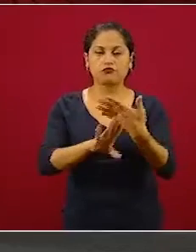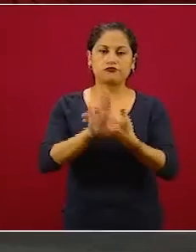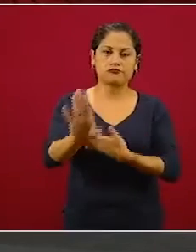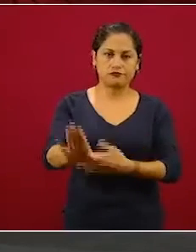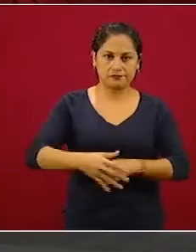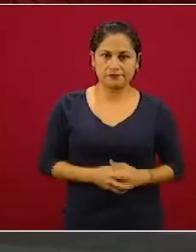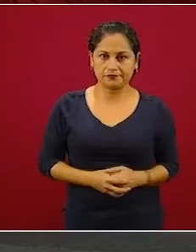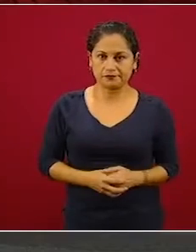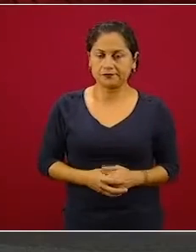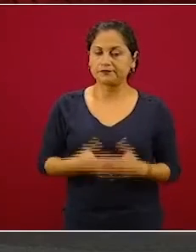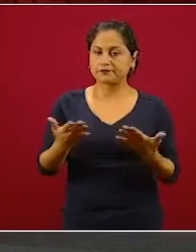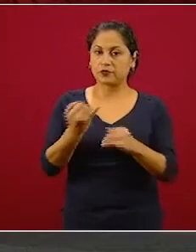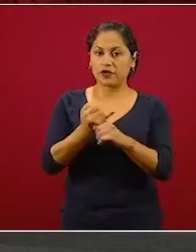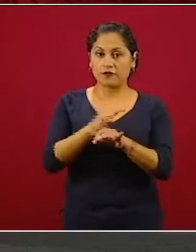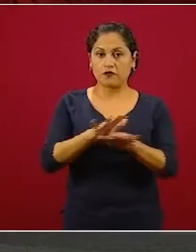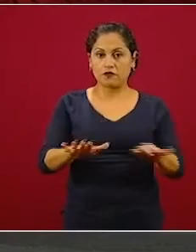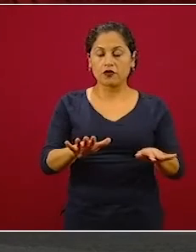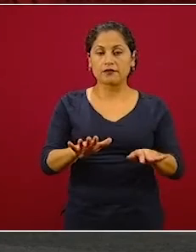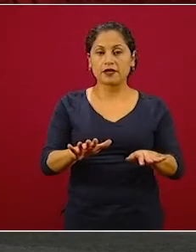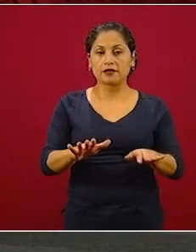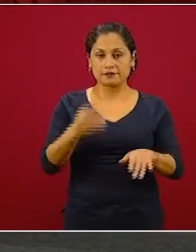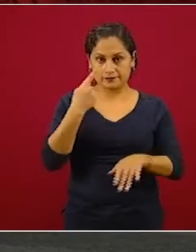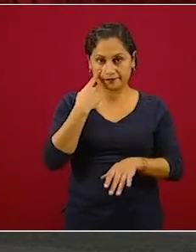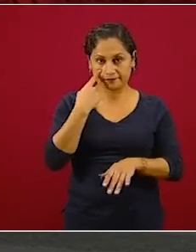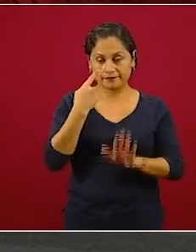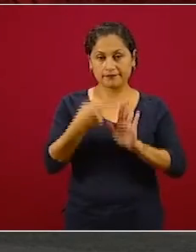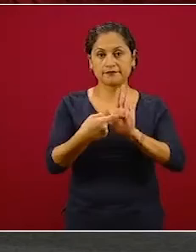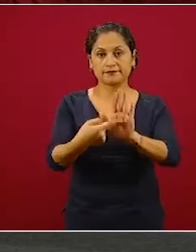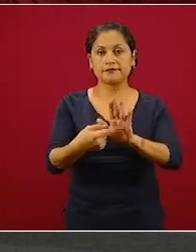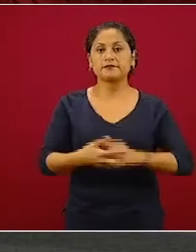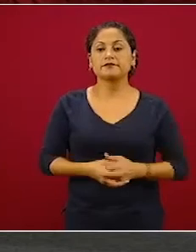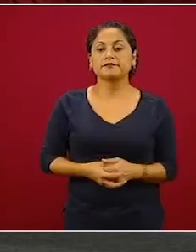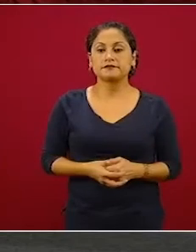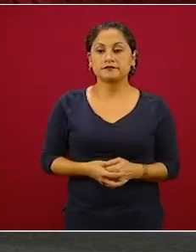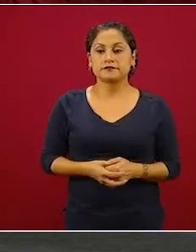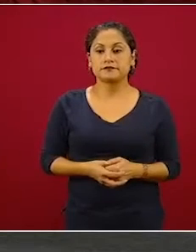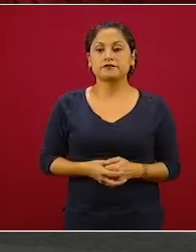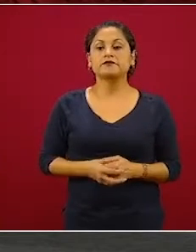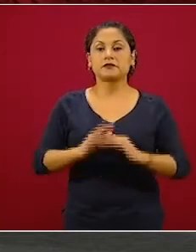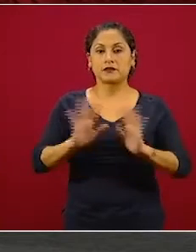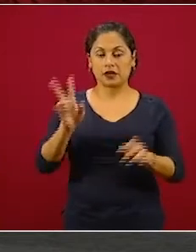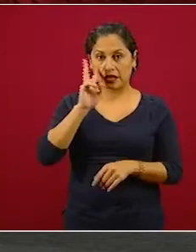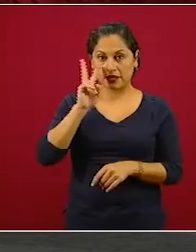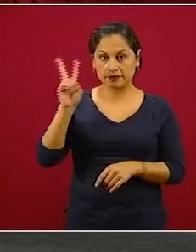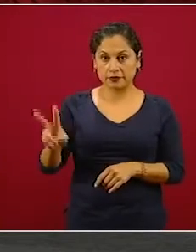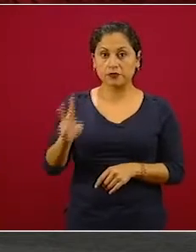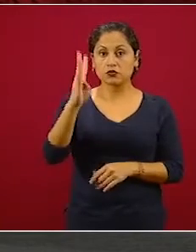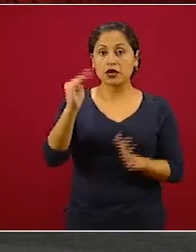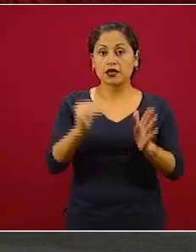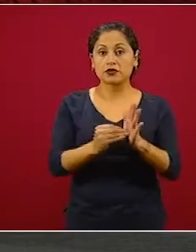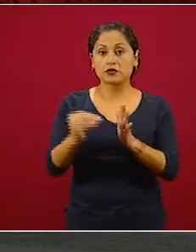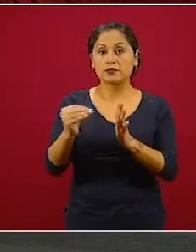332 defunciones se reportan 2.414 contagios y 155 muertes más en